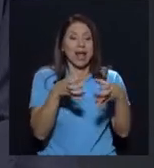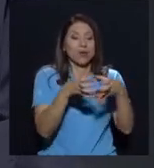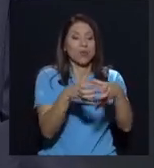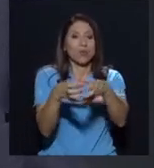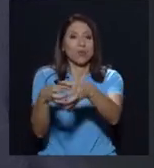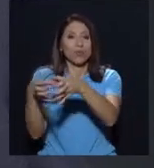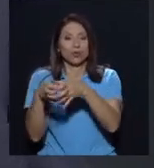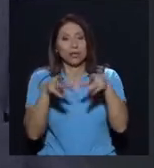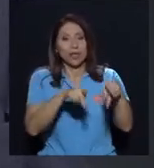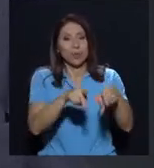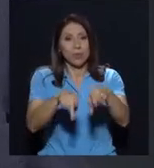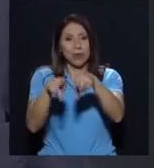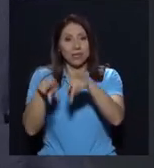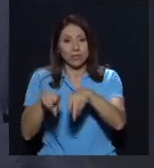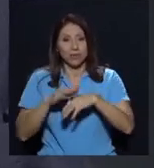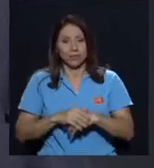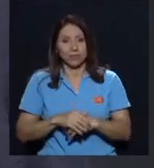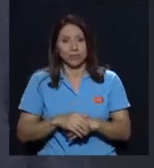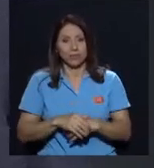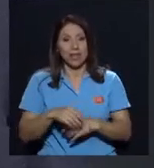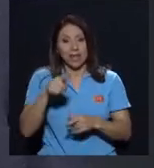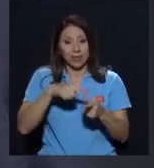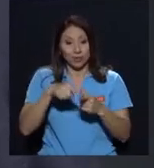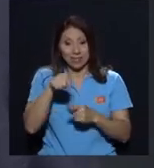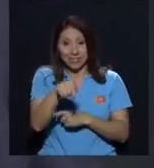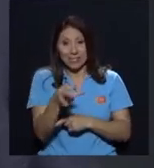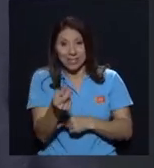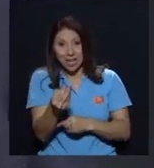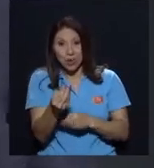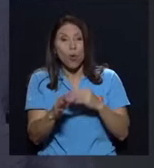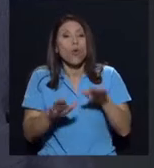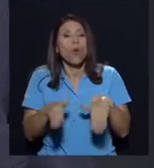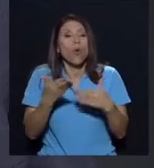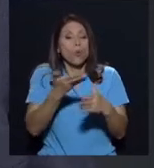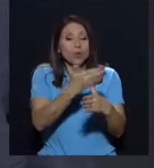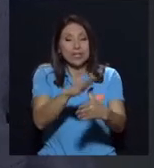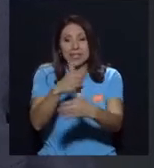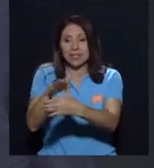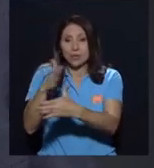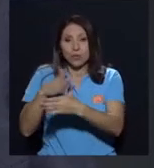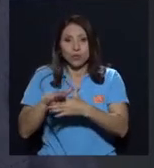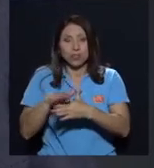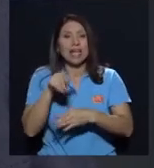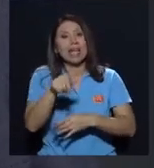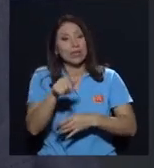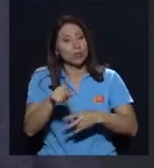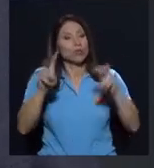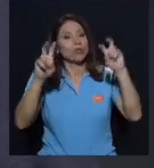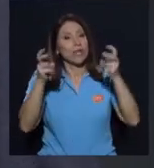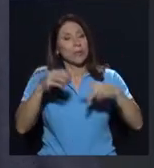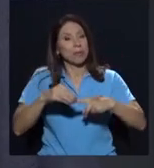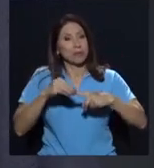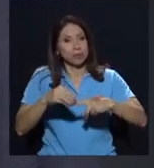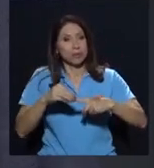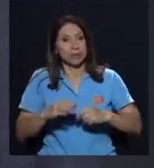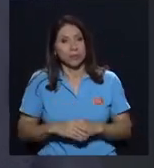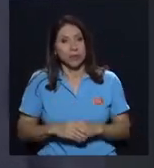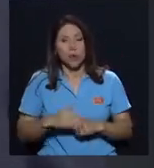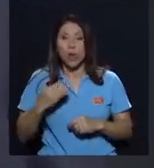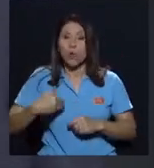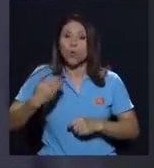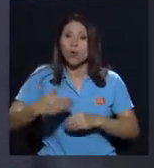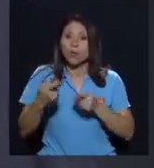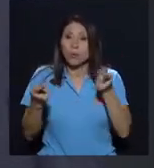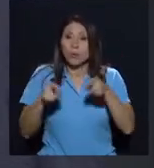distribuye el purgante es un tema que es fundamental cuando se presenta una crisis